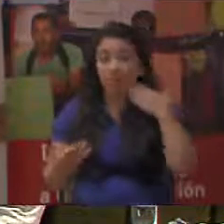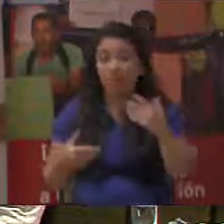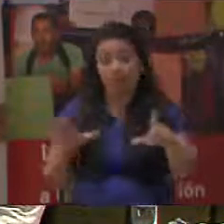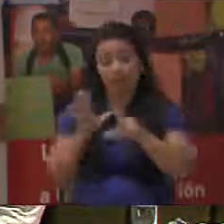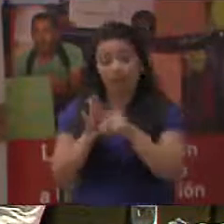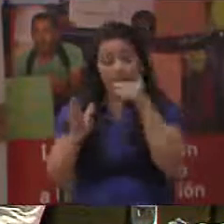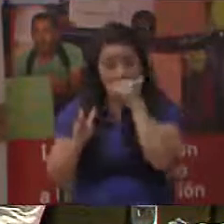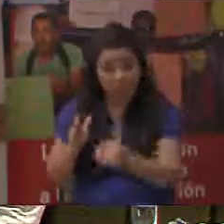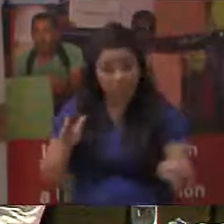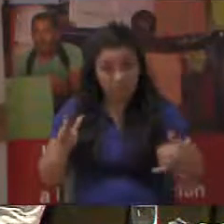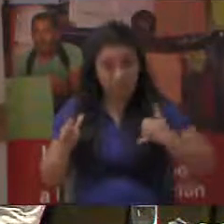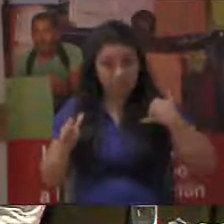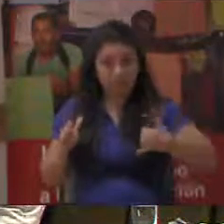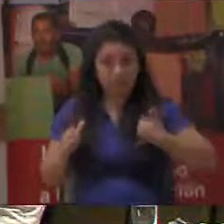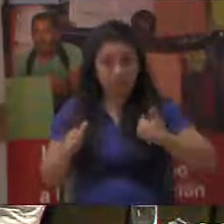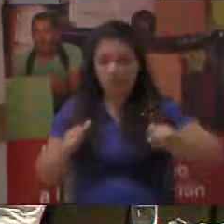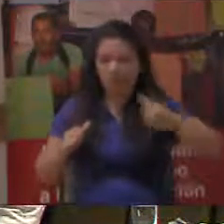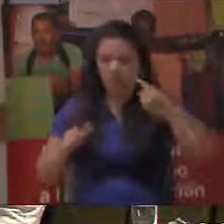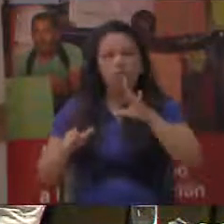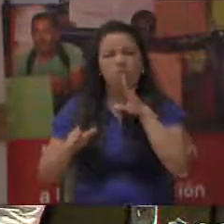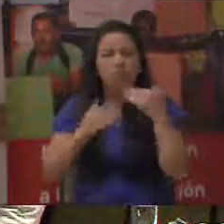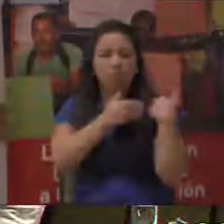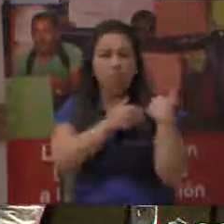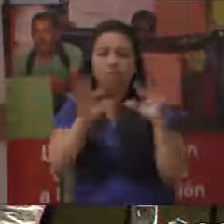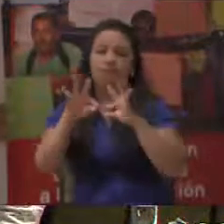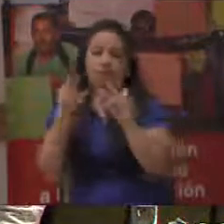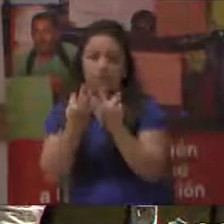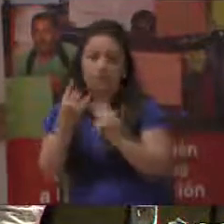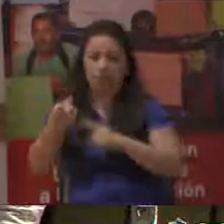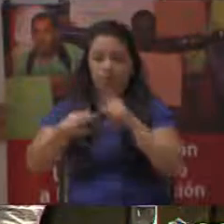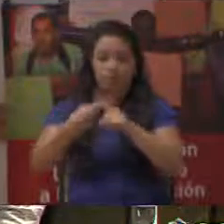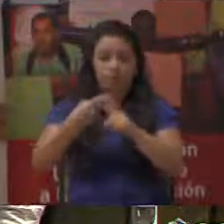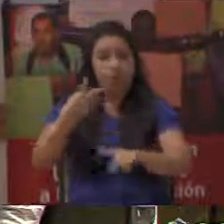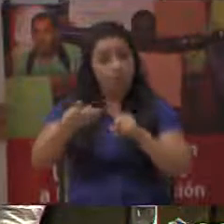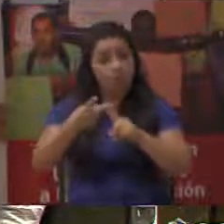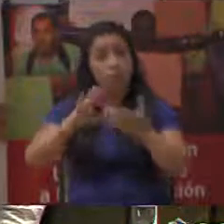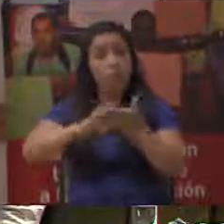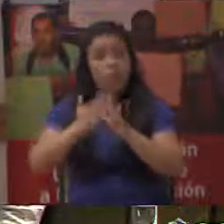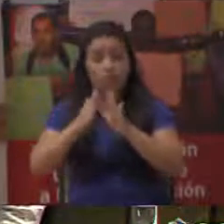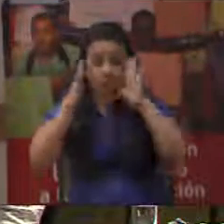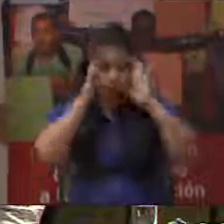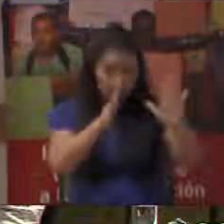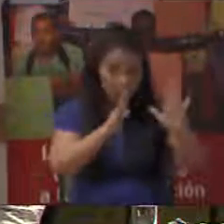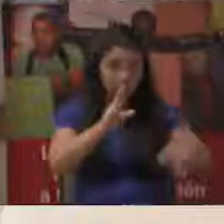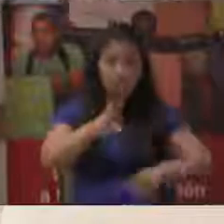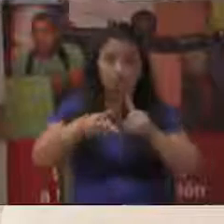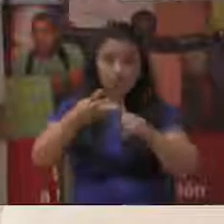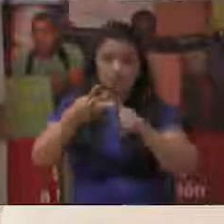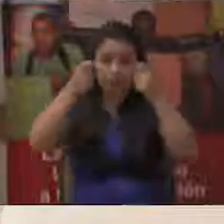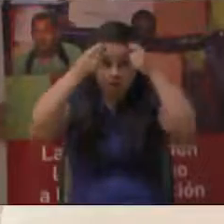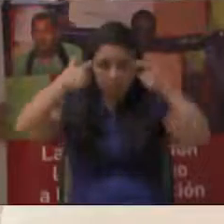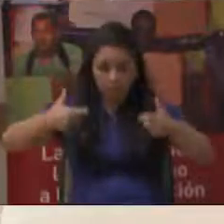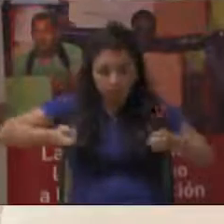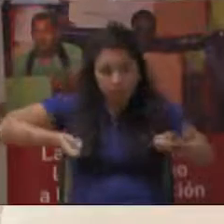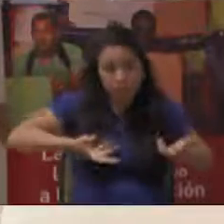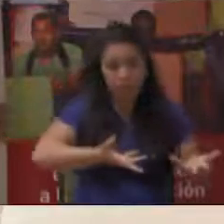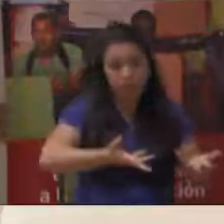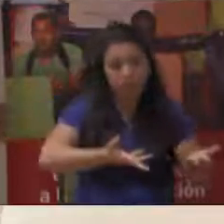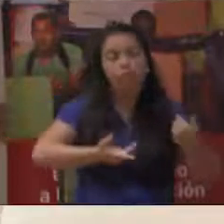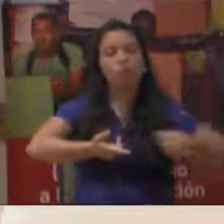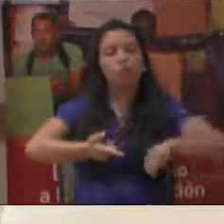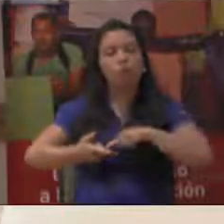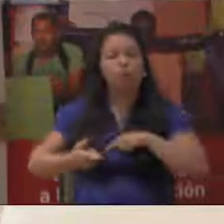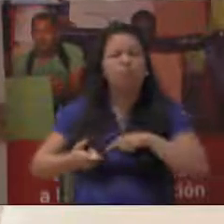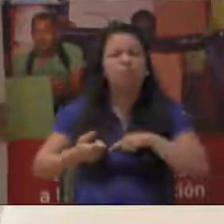tres responsabilidades. Primero la familia, luego la comunidad y subsidiaria y complementariamente el Estado. Yo creo que tenemos que